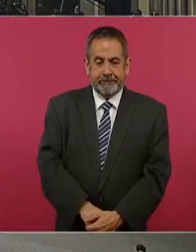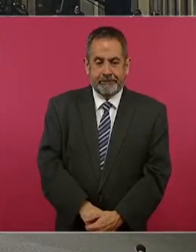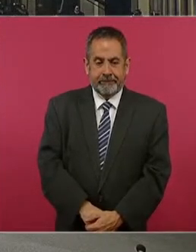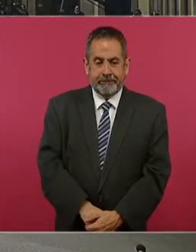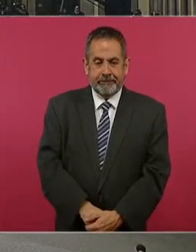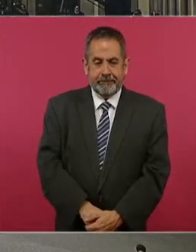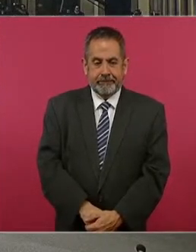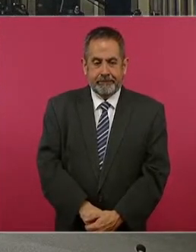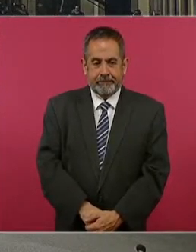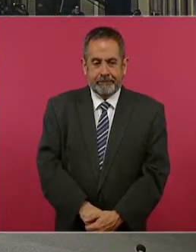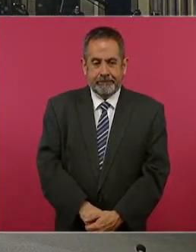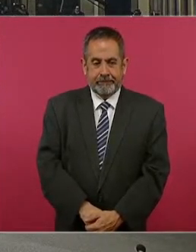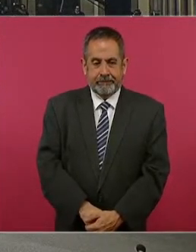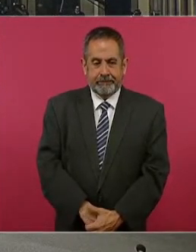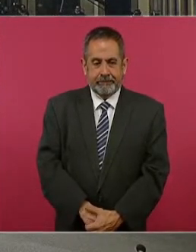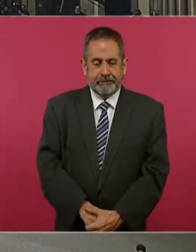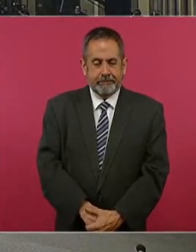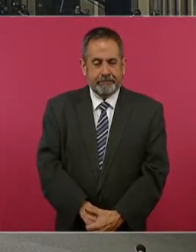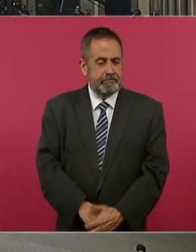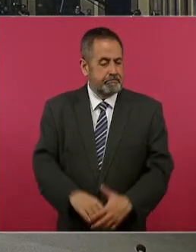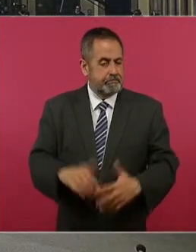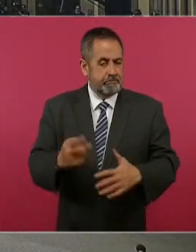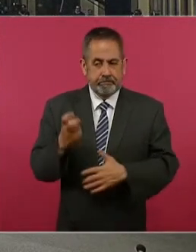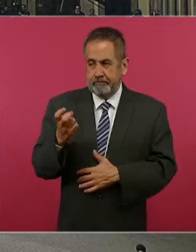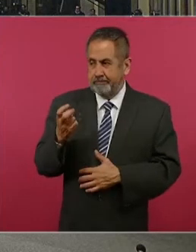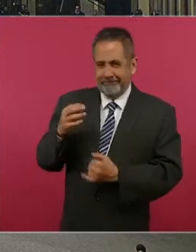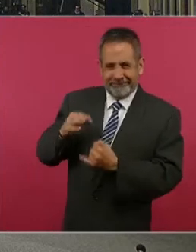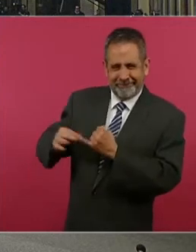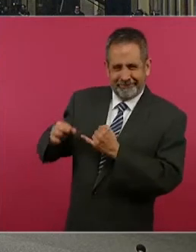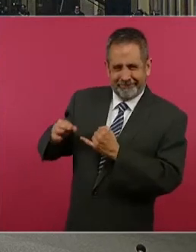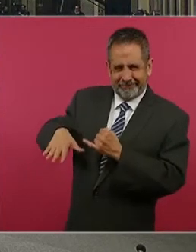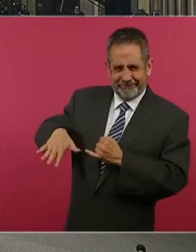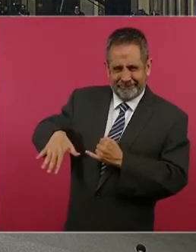Bueno, pues sobre esto último,